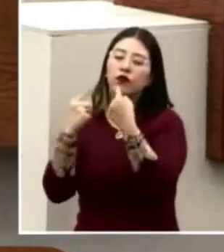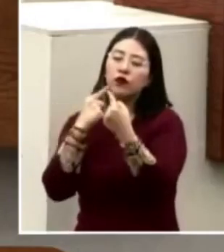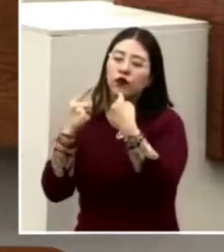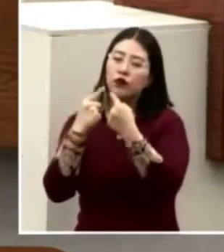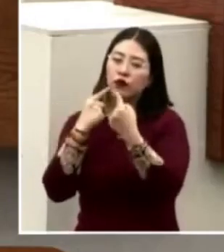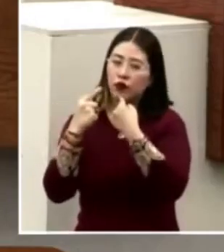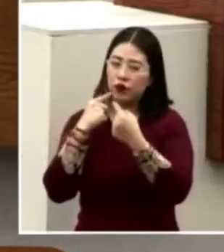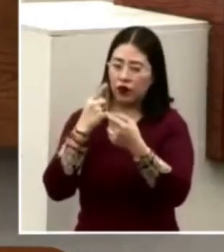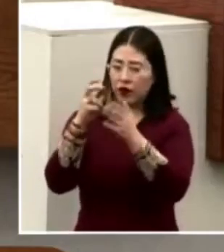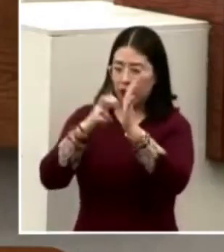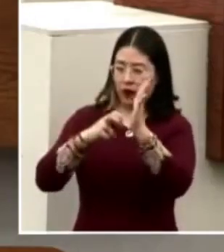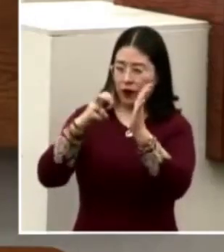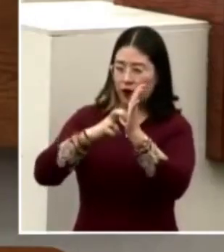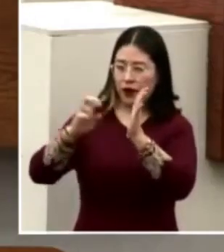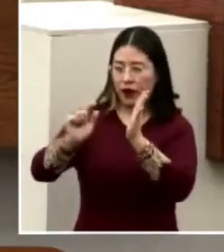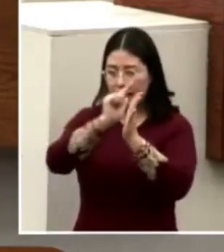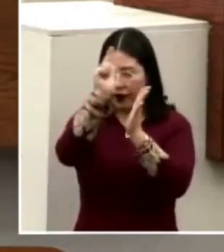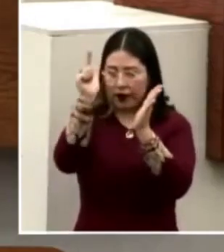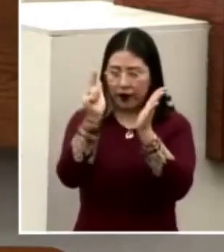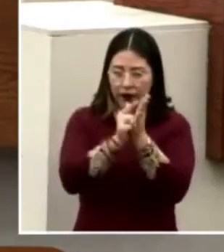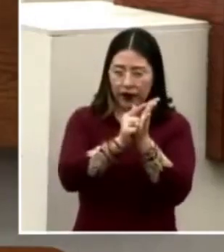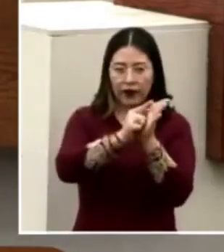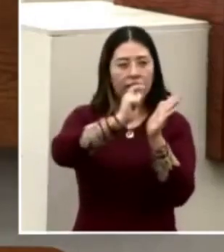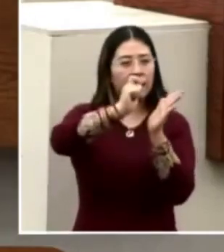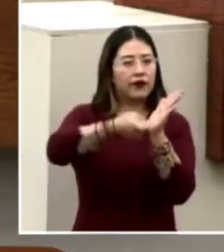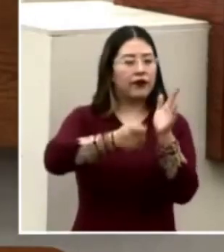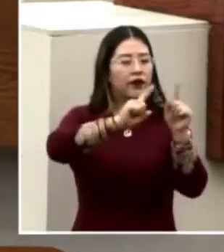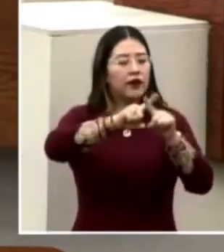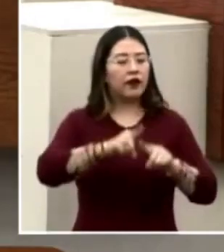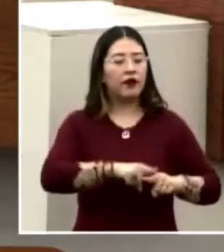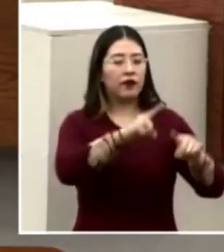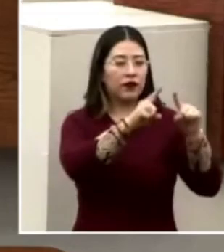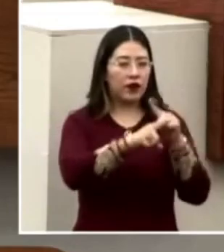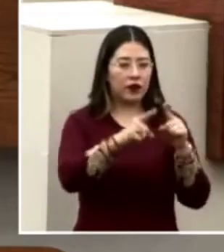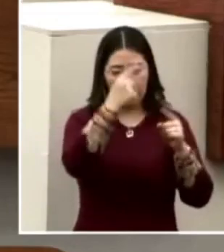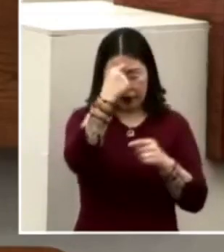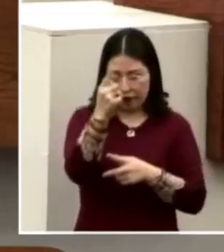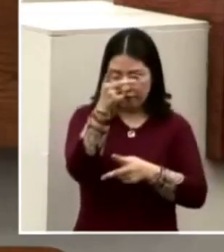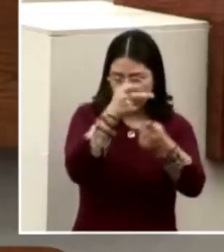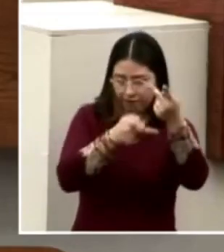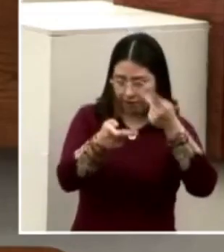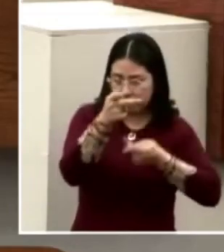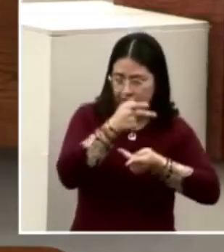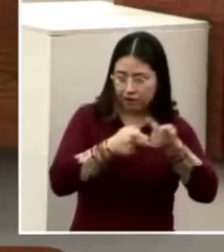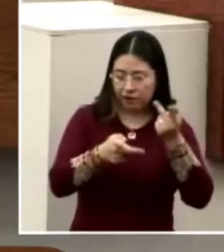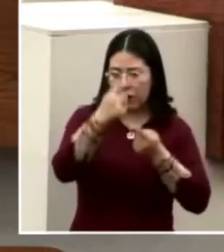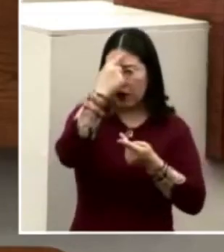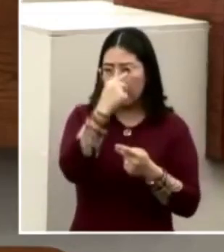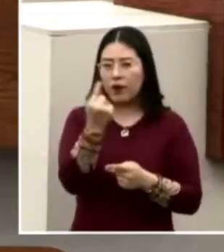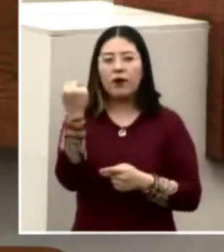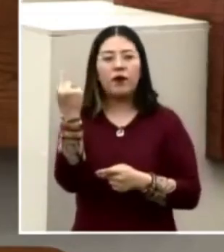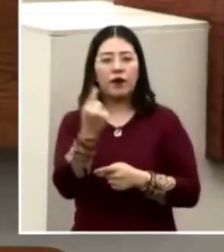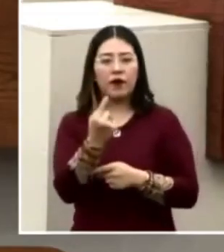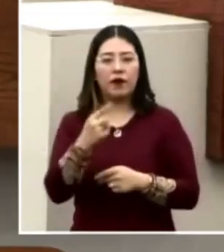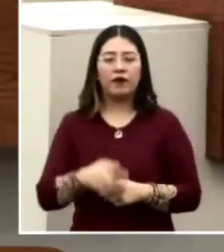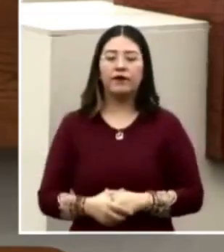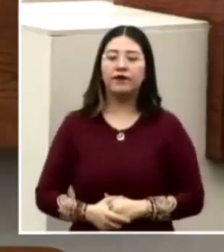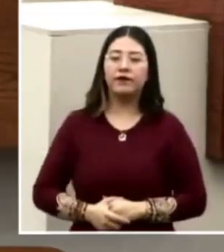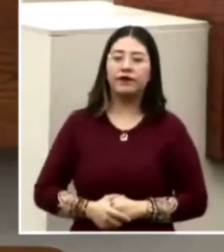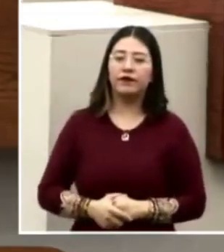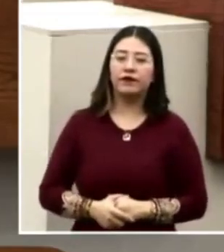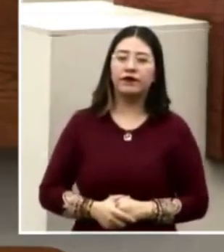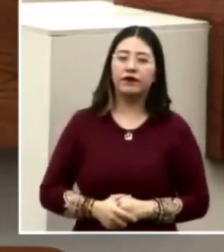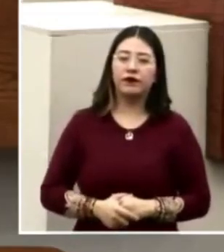cual se reforma la Ley General de Instituciones de Crédito. ¿Para qué? Para que